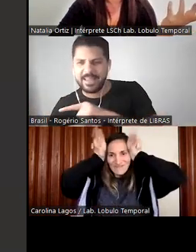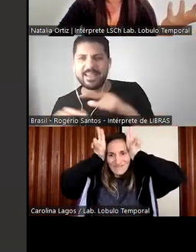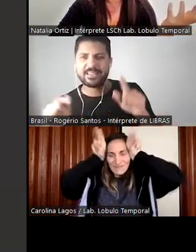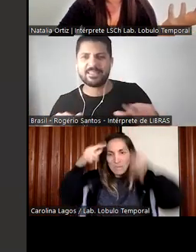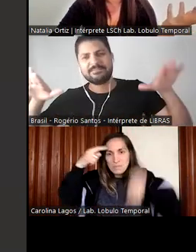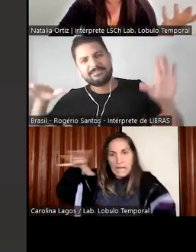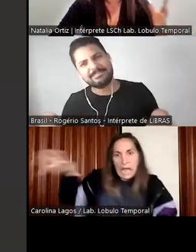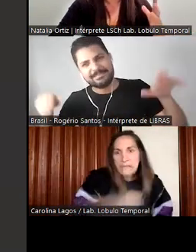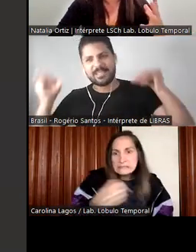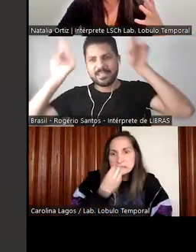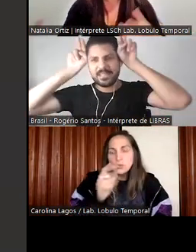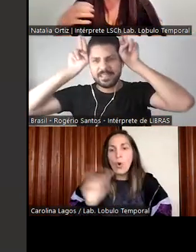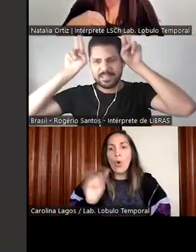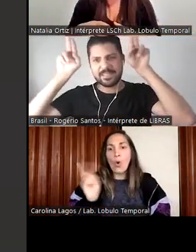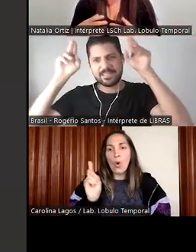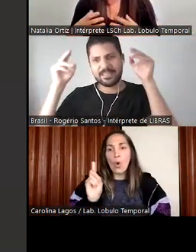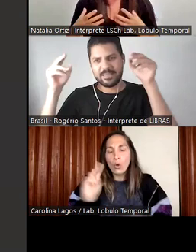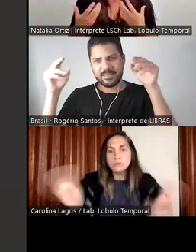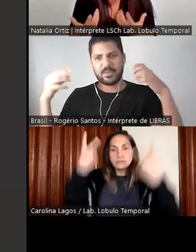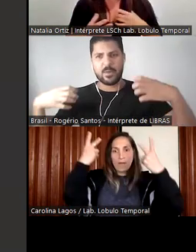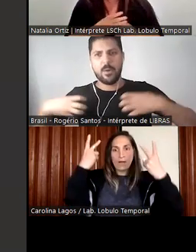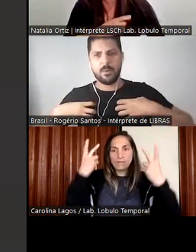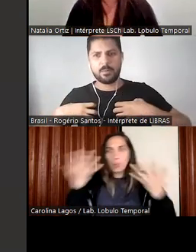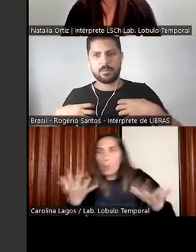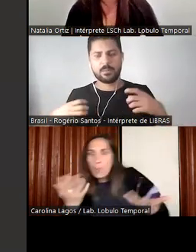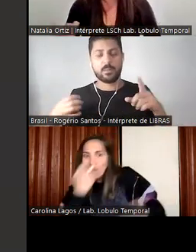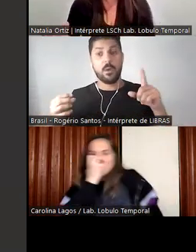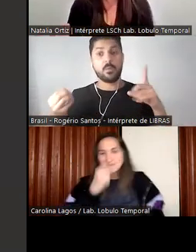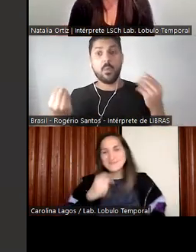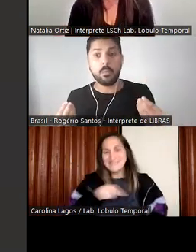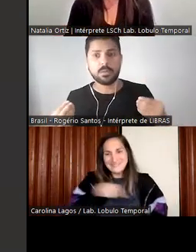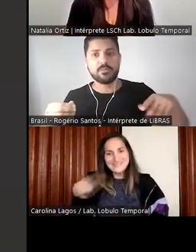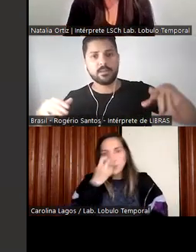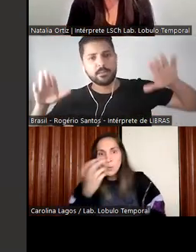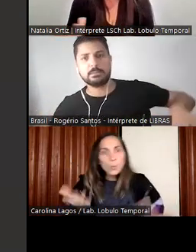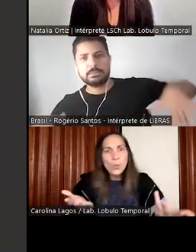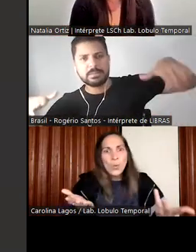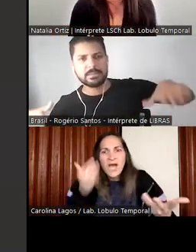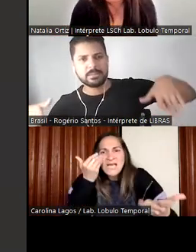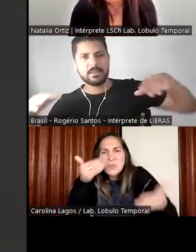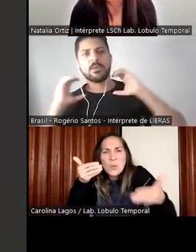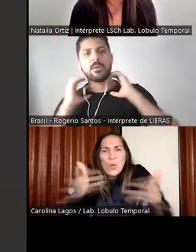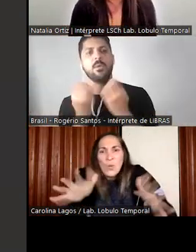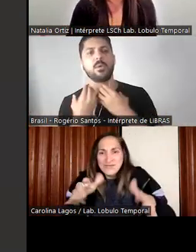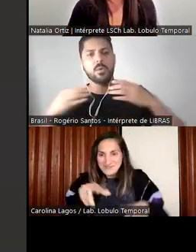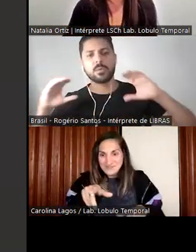antes también les mostraba la forma en que el cóndor puede aparecer en los relatos. Por ejemplo, el cóndor no se comió al conejo, como vieron en el video,